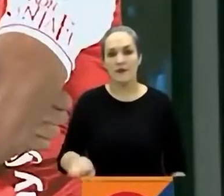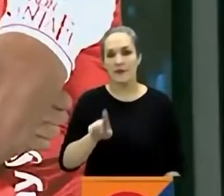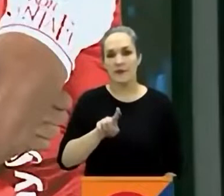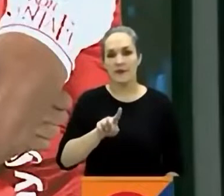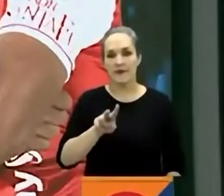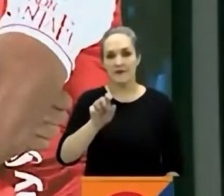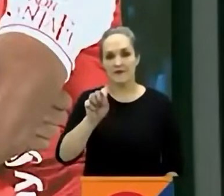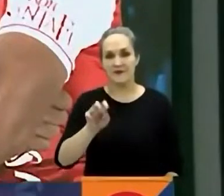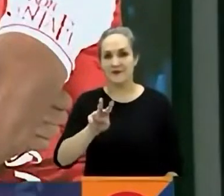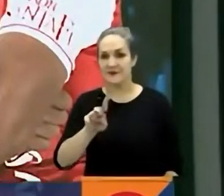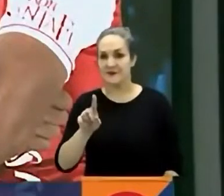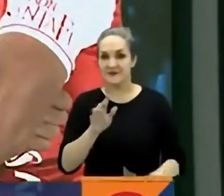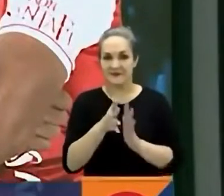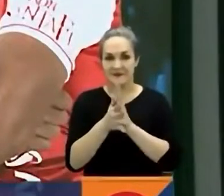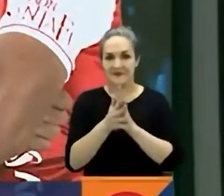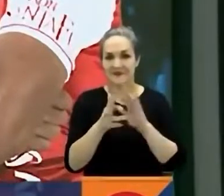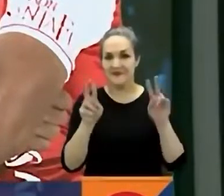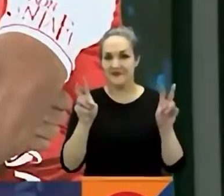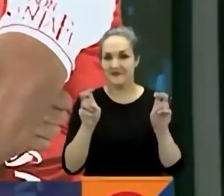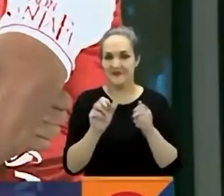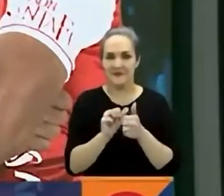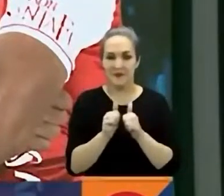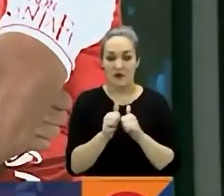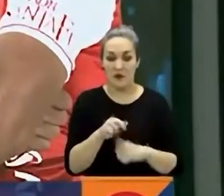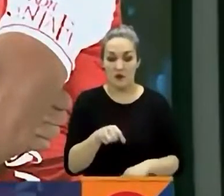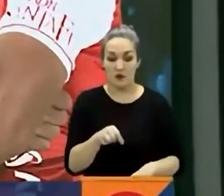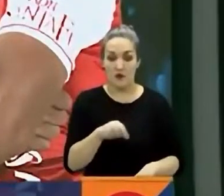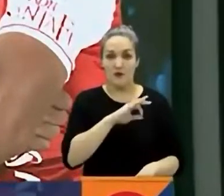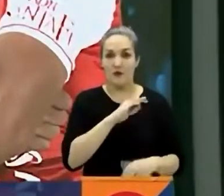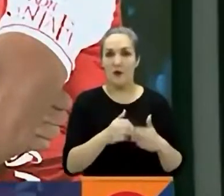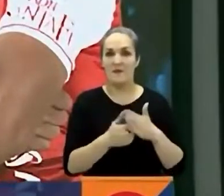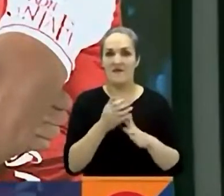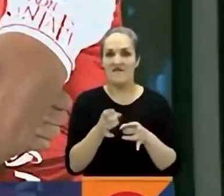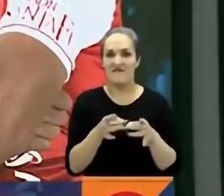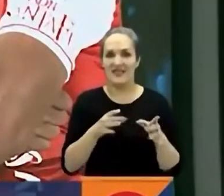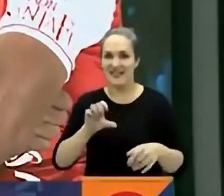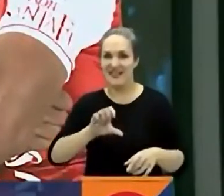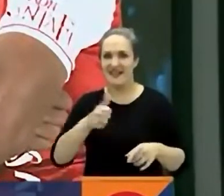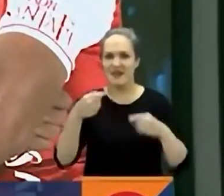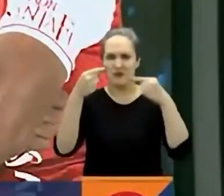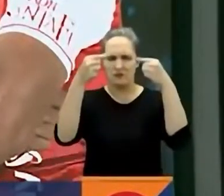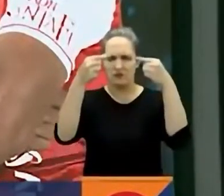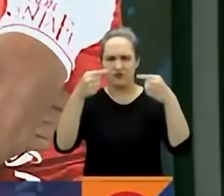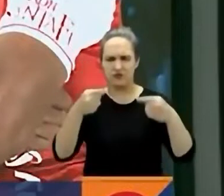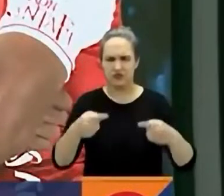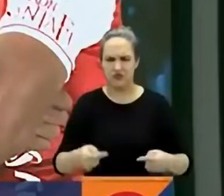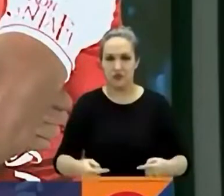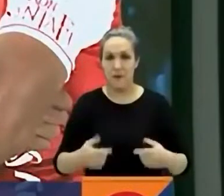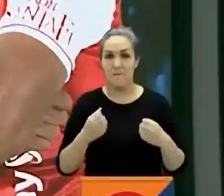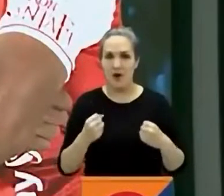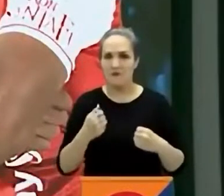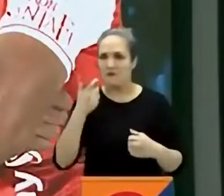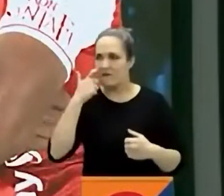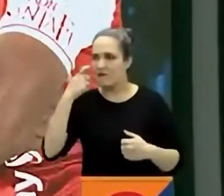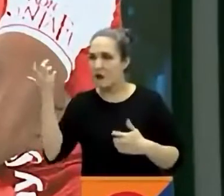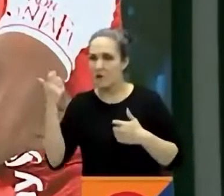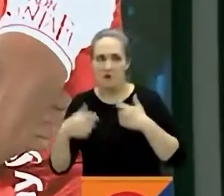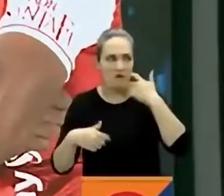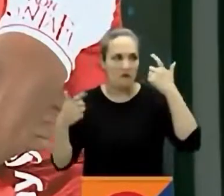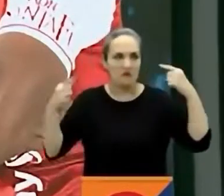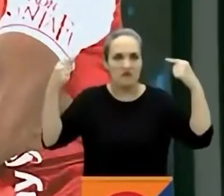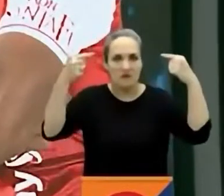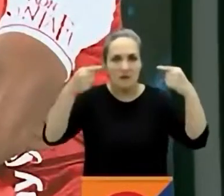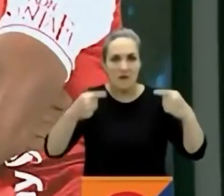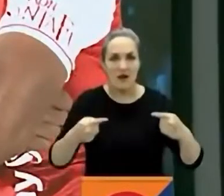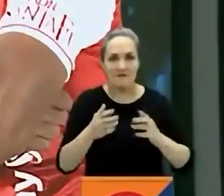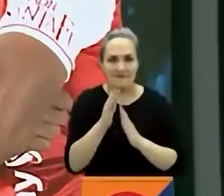12:21, hablemos de deportes. Este sábado comienza la fecha 10, fin de semana de clásicos del fútbol profesional colombiano. En RTVC Noticias calentamos